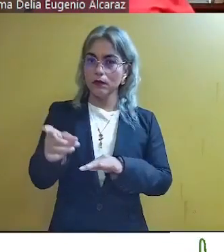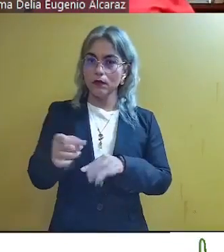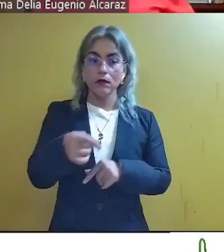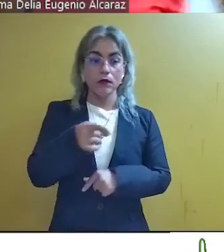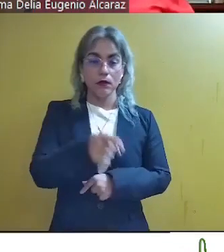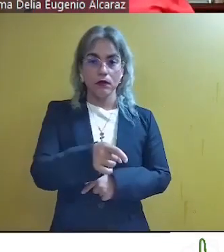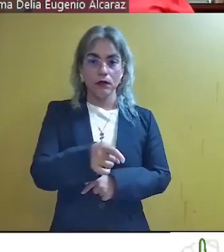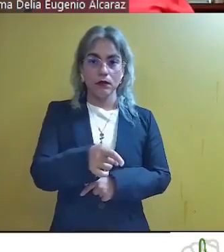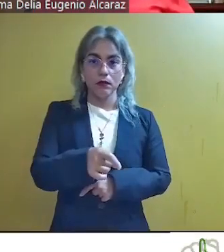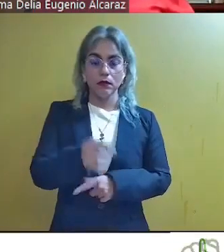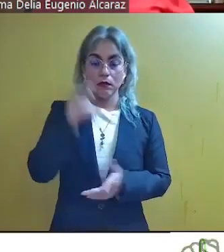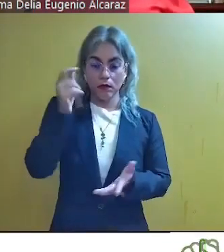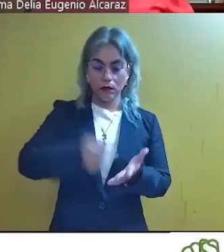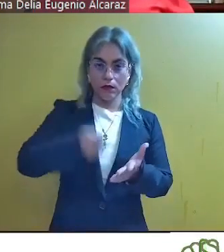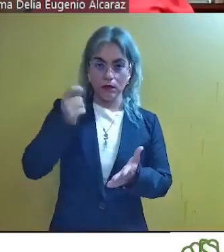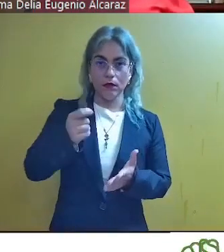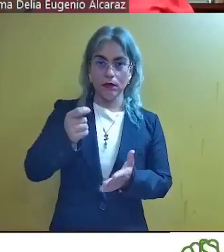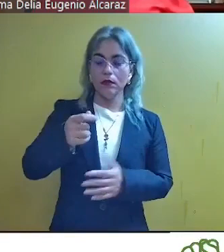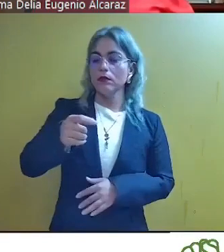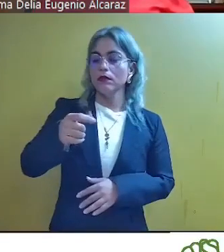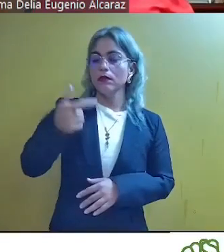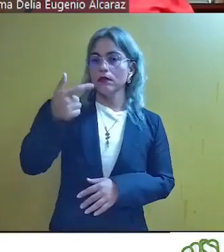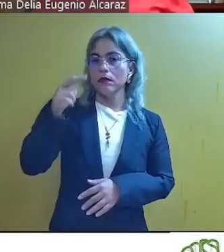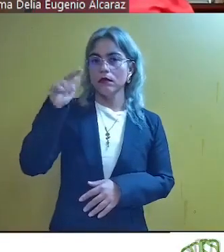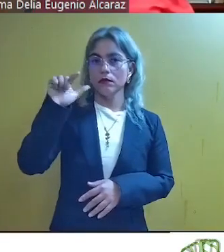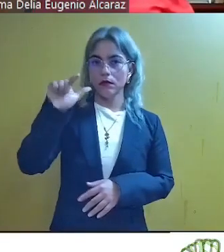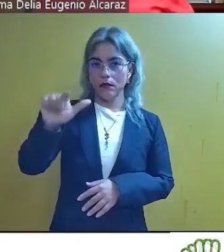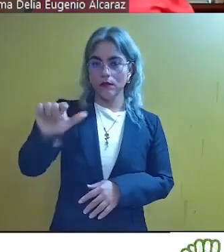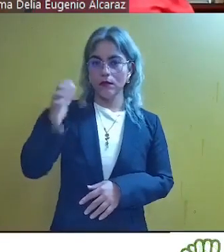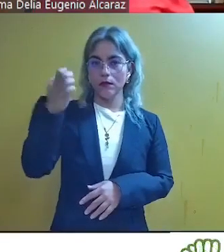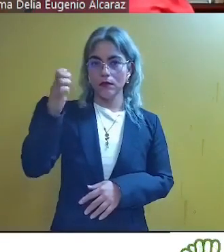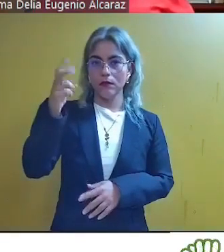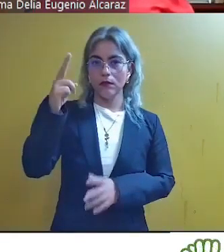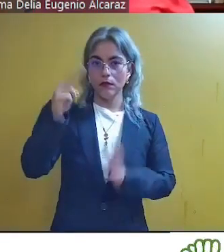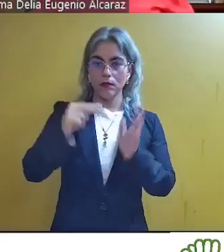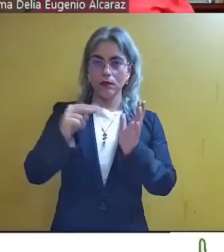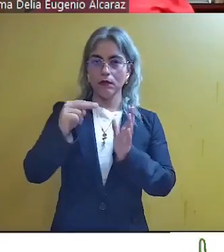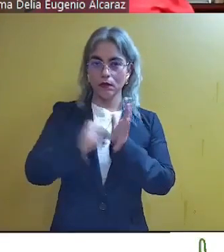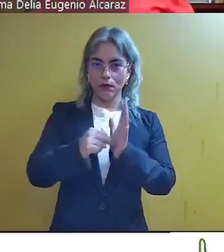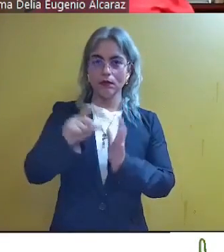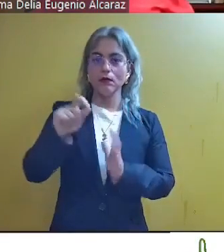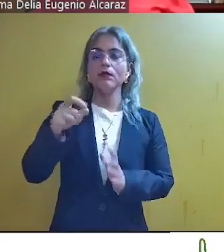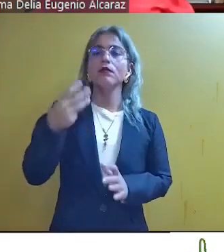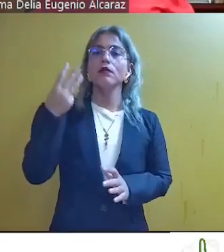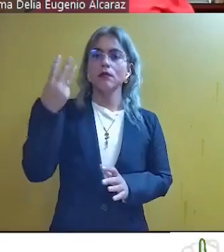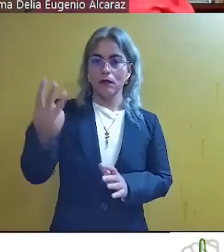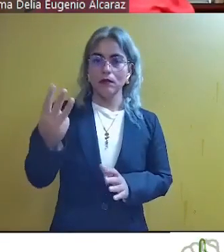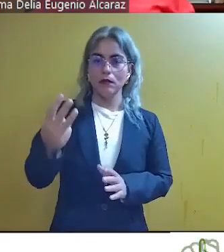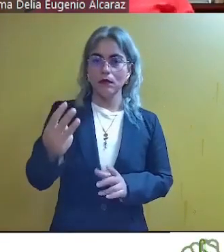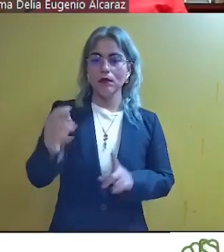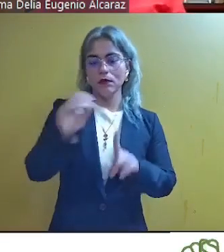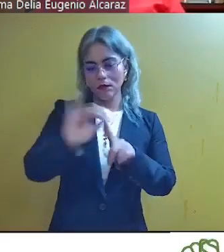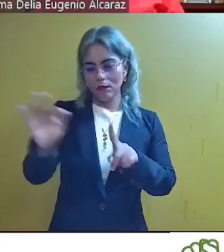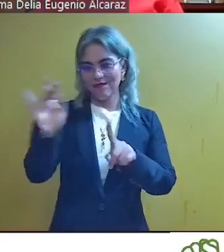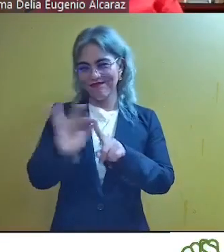cumplir con la sentencia de fecha 17 de enero del 2023, dictada en el expediente